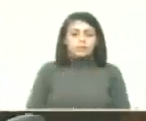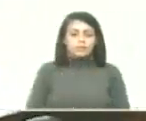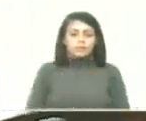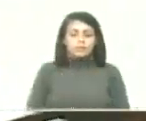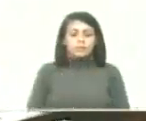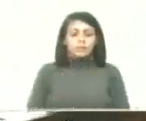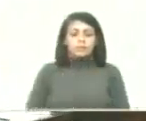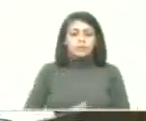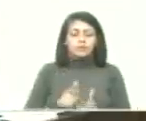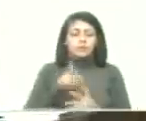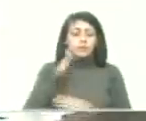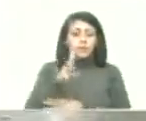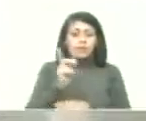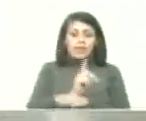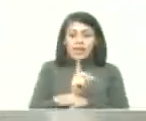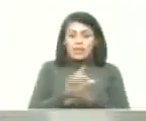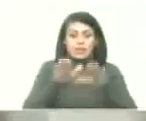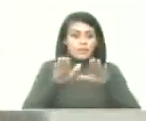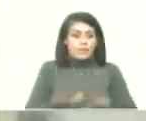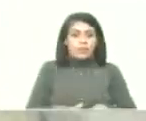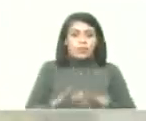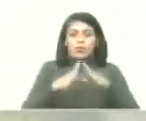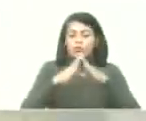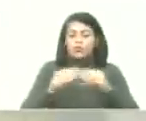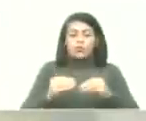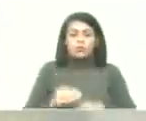De allí no se movió nadie.